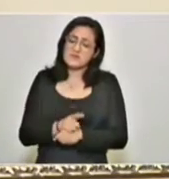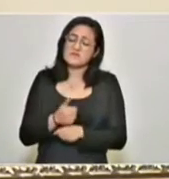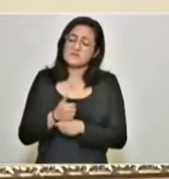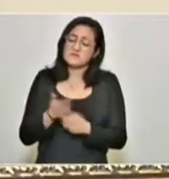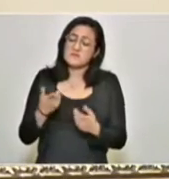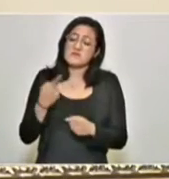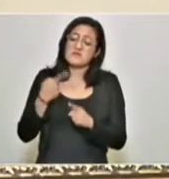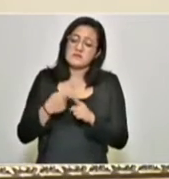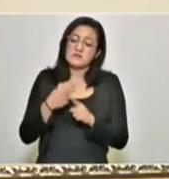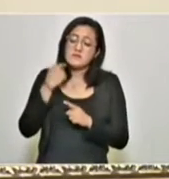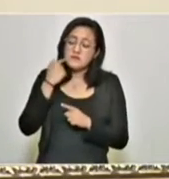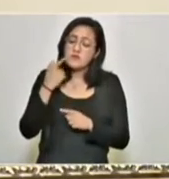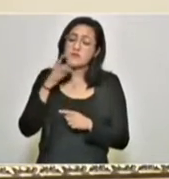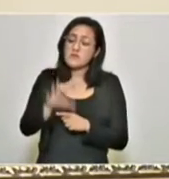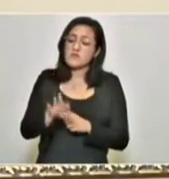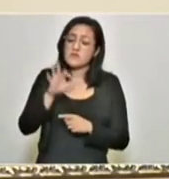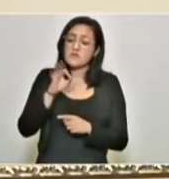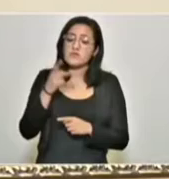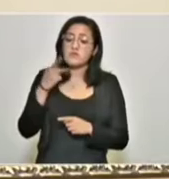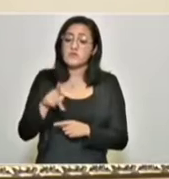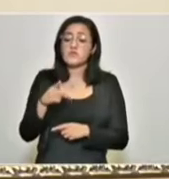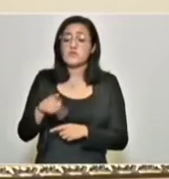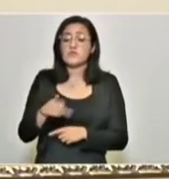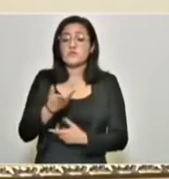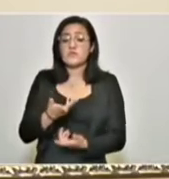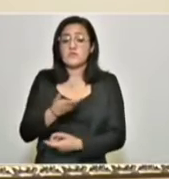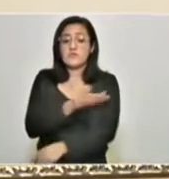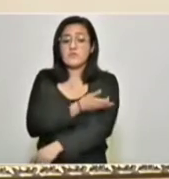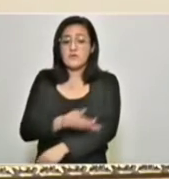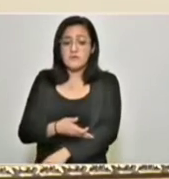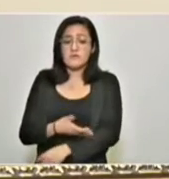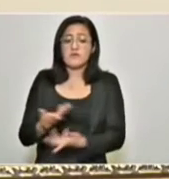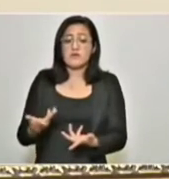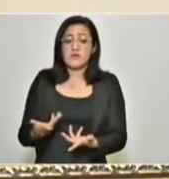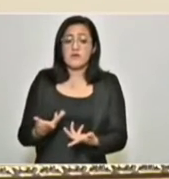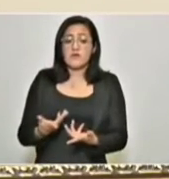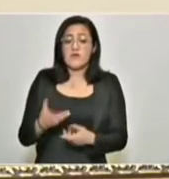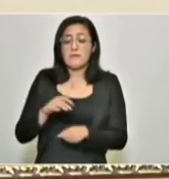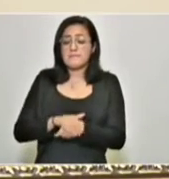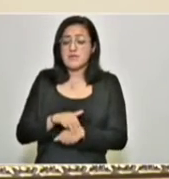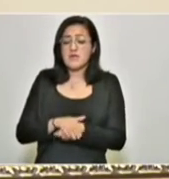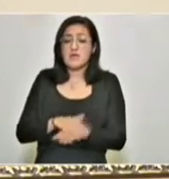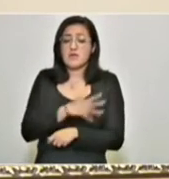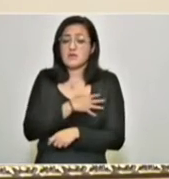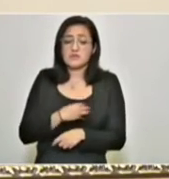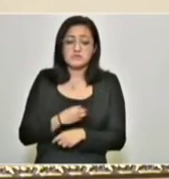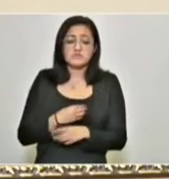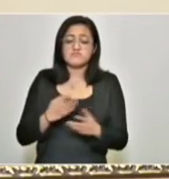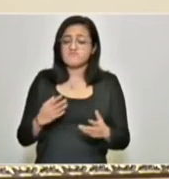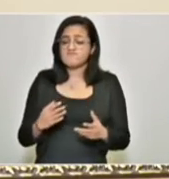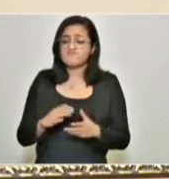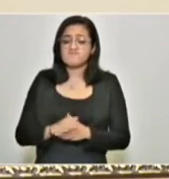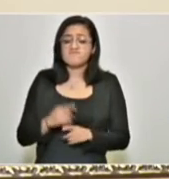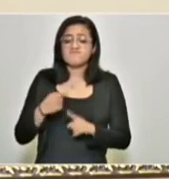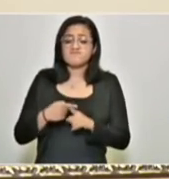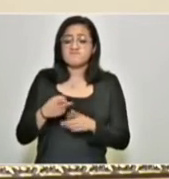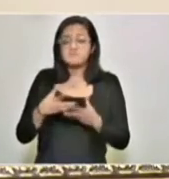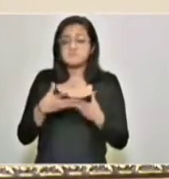la esperanza de encontrar a un amigo, a un familiar, a un hijo que ha sido desaparecido.